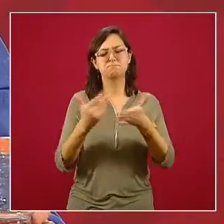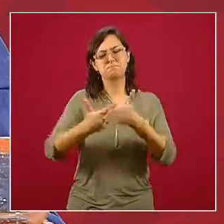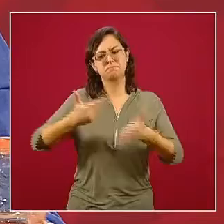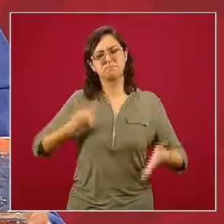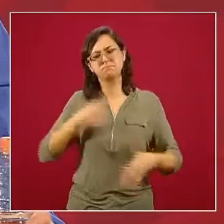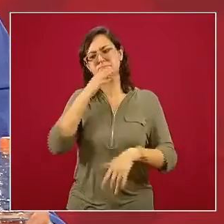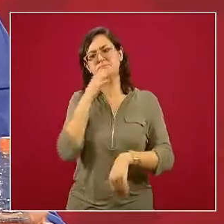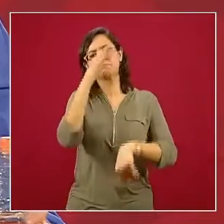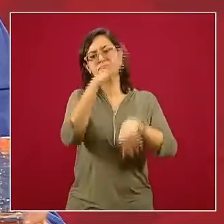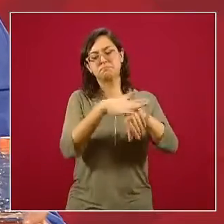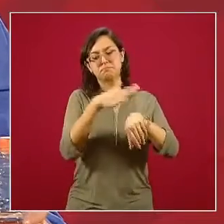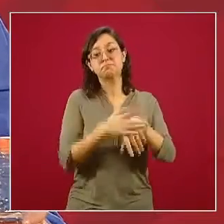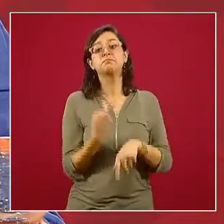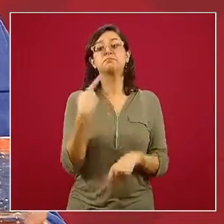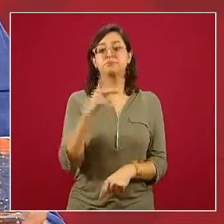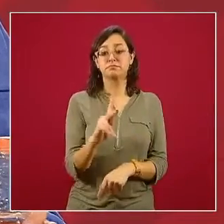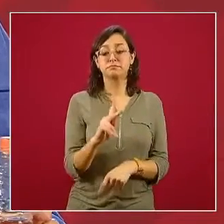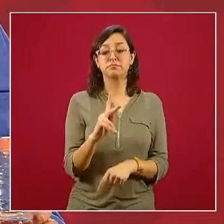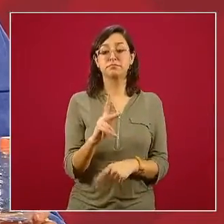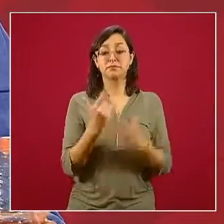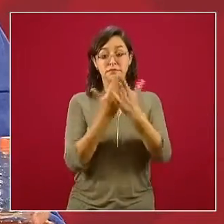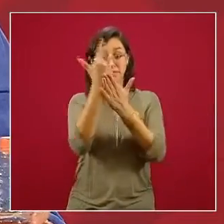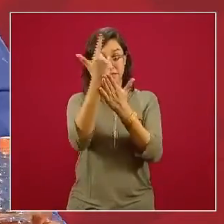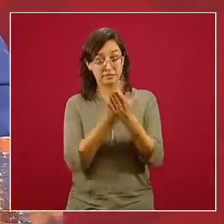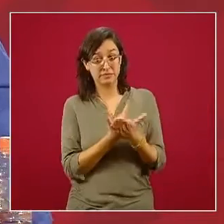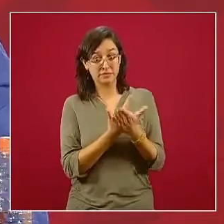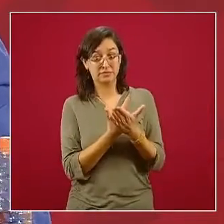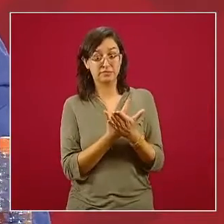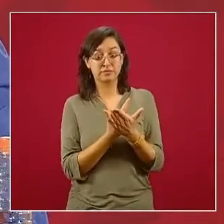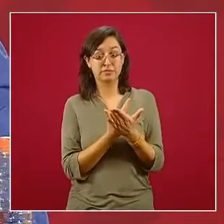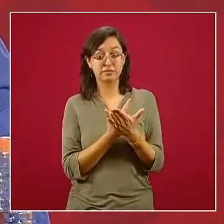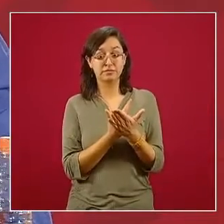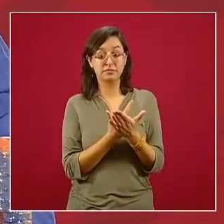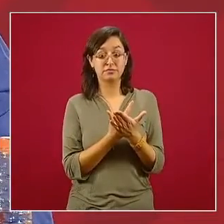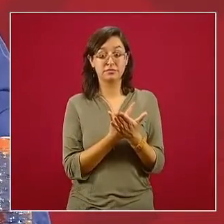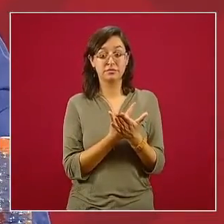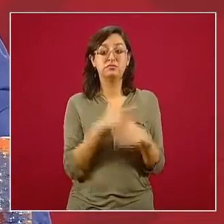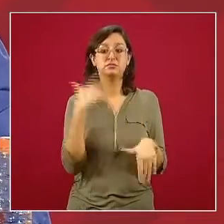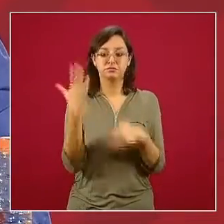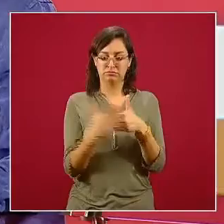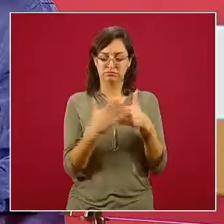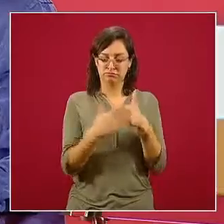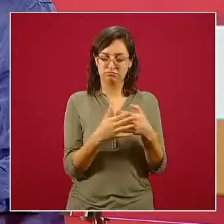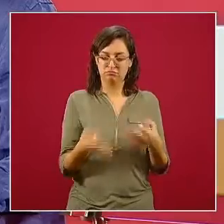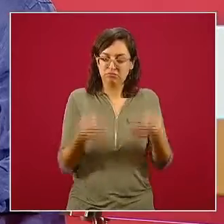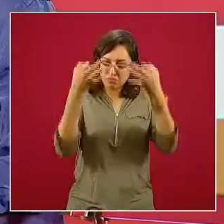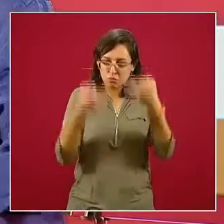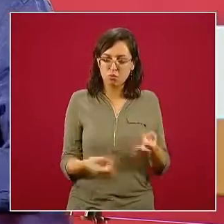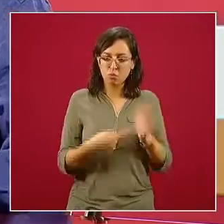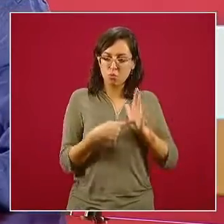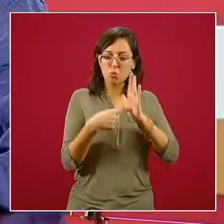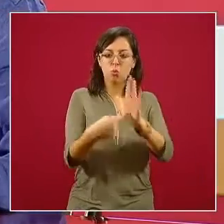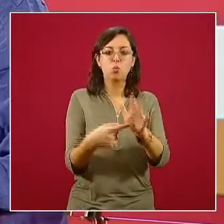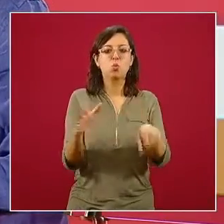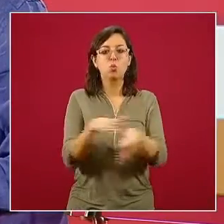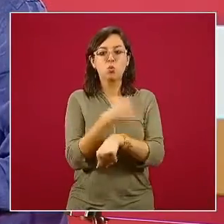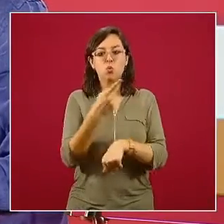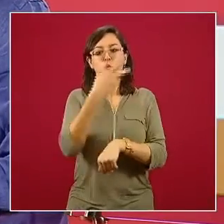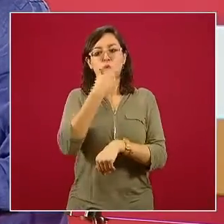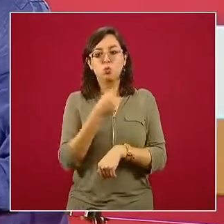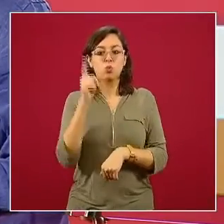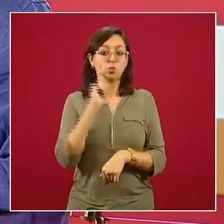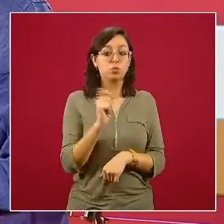tenido conversaciones, pero la lista se las vamos a hacer de conocimiento formal, porque si ellas y